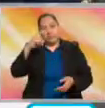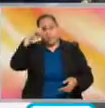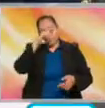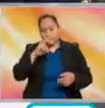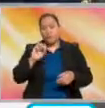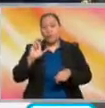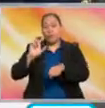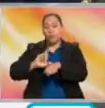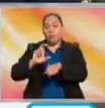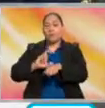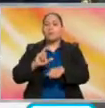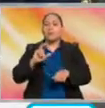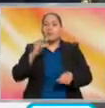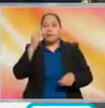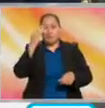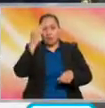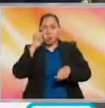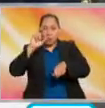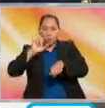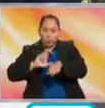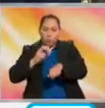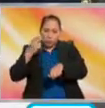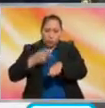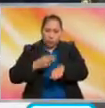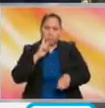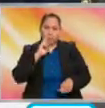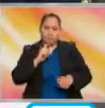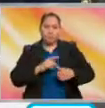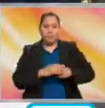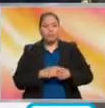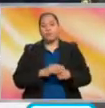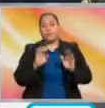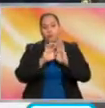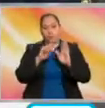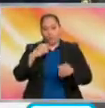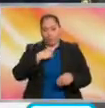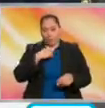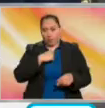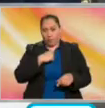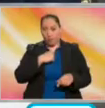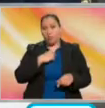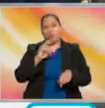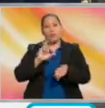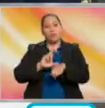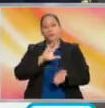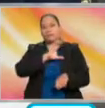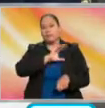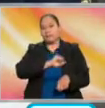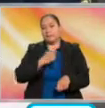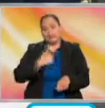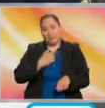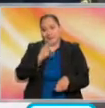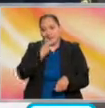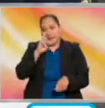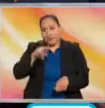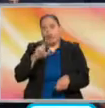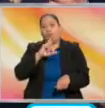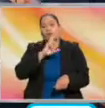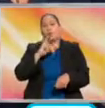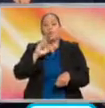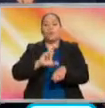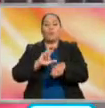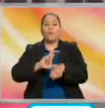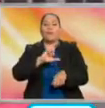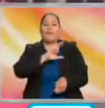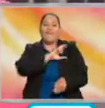huevo poché, puede ser Es mejor más opción. ágil. Oye, bueno, yo por ejemplo que yo soy un huevo fan, así me declaro y me encanta estar comiendo huevos.